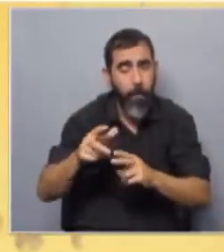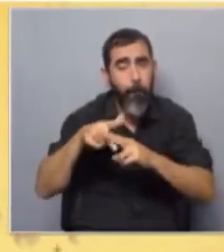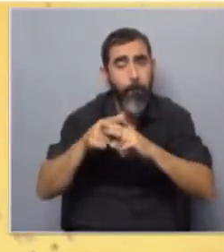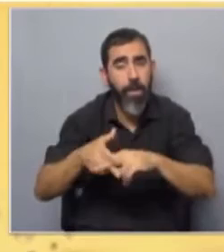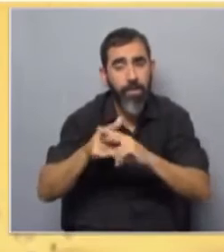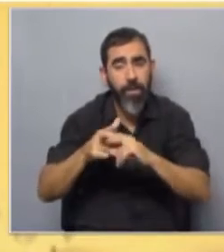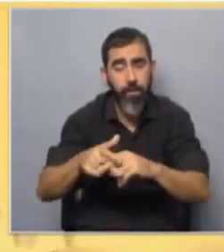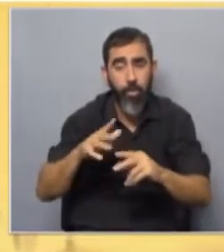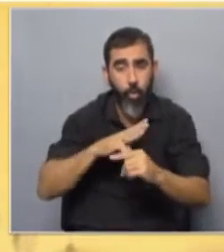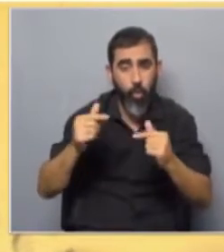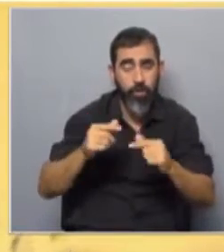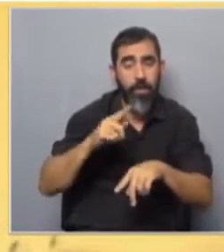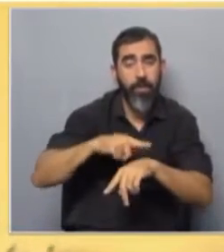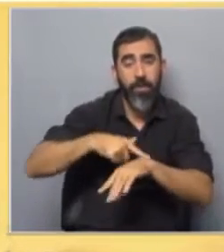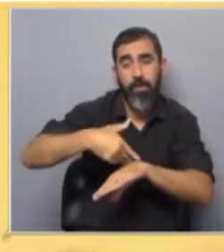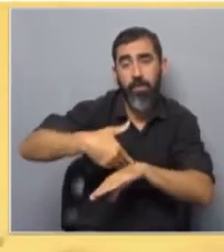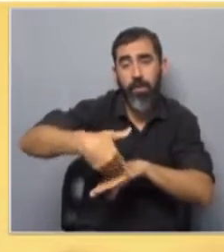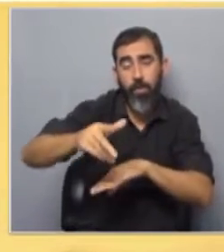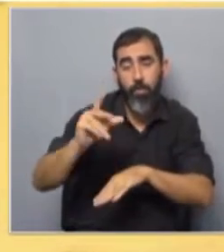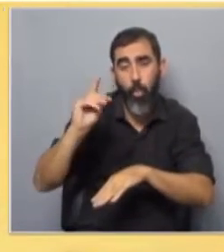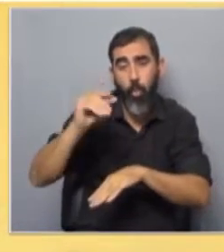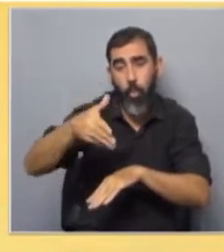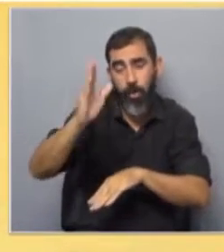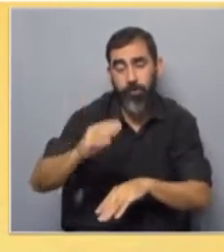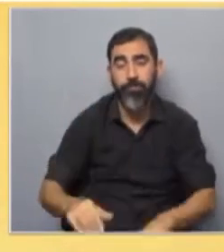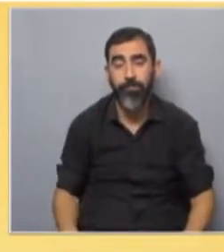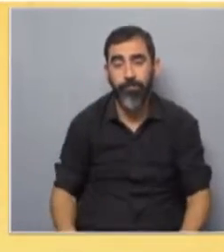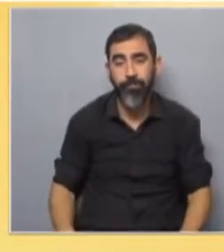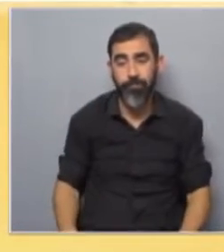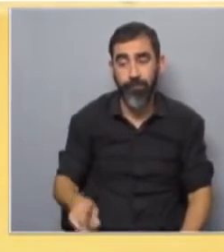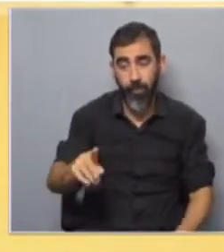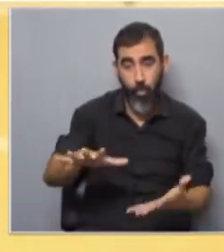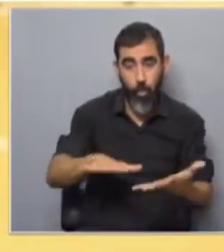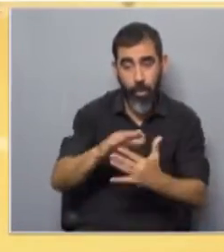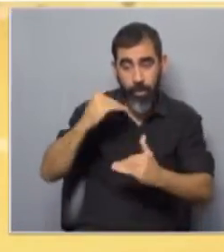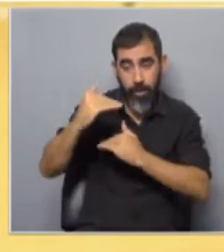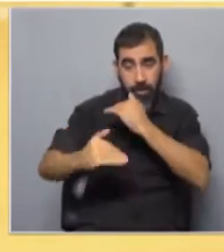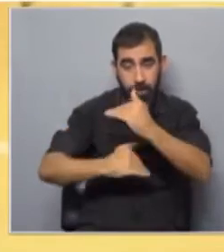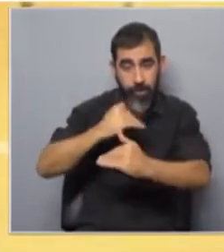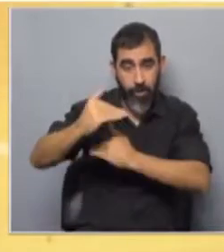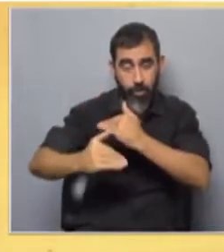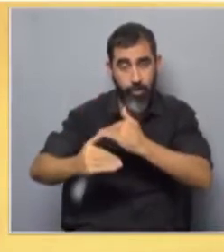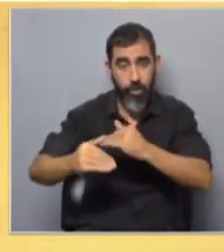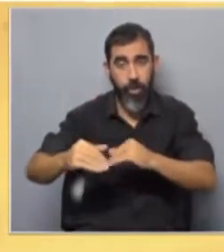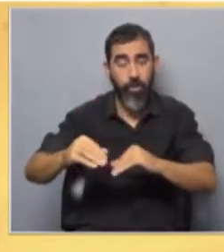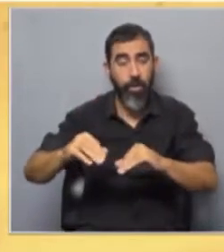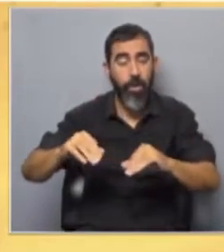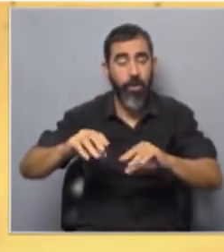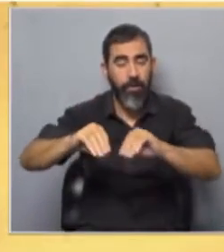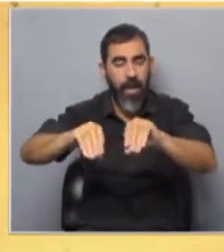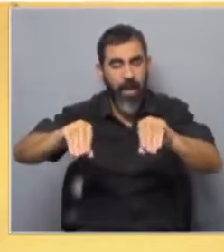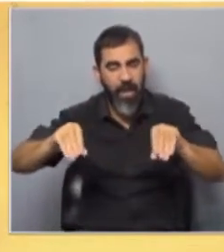esas propiedades en el tiempo. Y en esos sitios que están desarrollados sobre cordones o